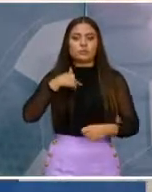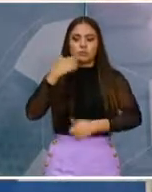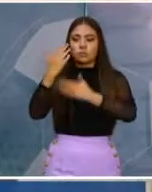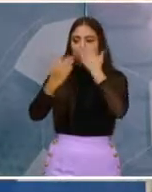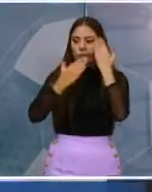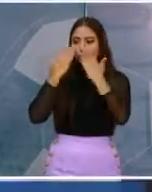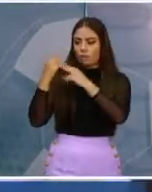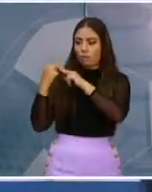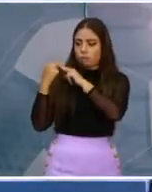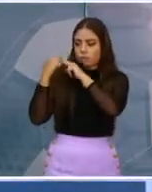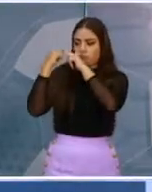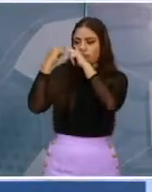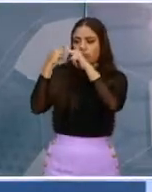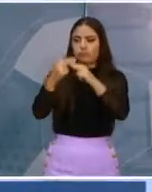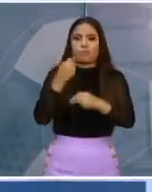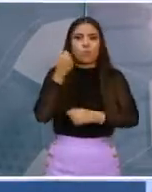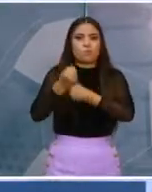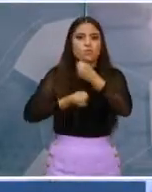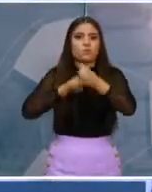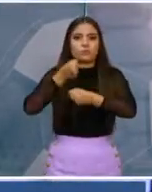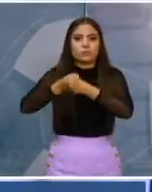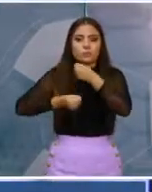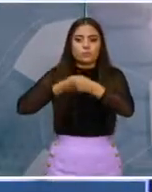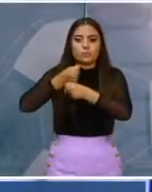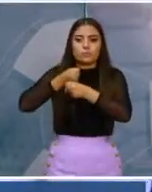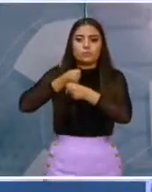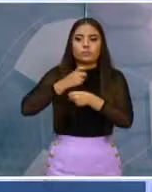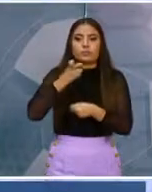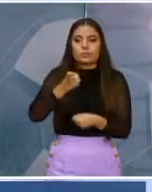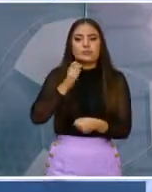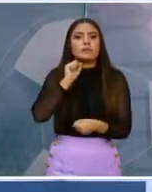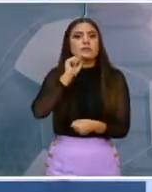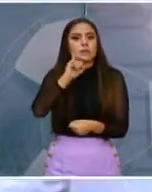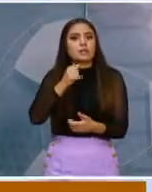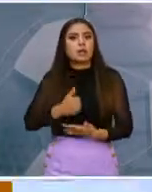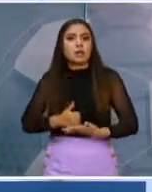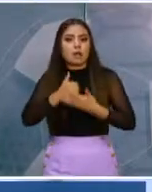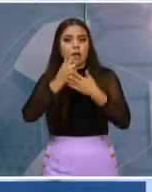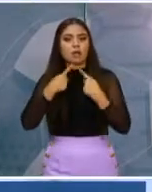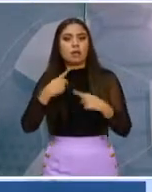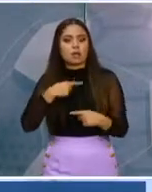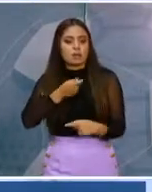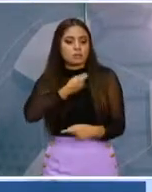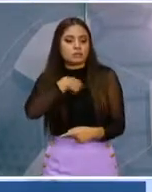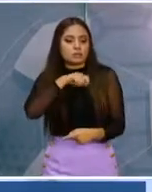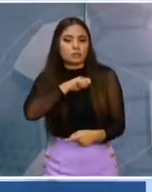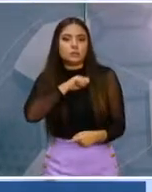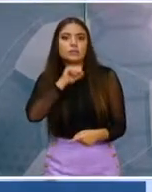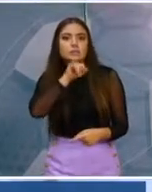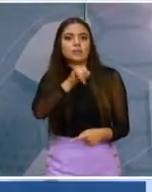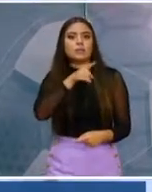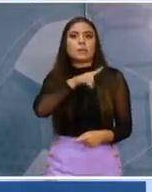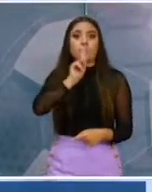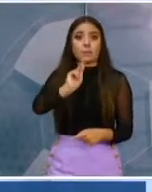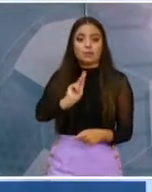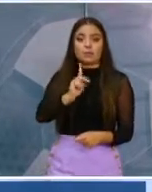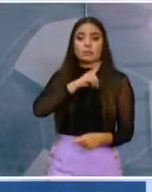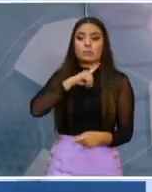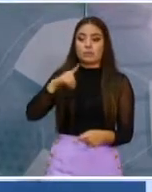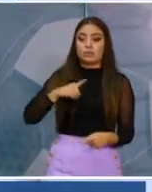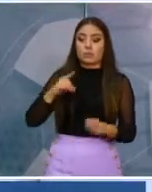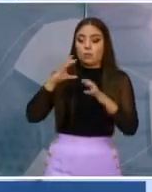salvar vidas y recuperar la salud, claro, servir a la comunidad, pero exigimos condiciones de seguridad hacia nosotros